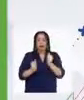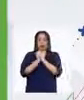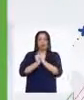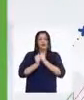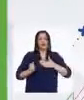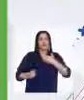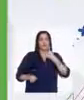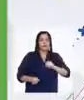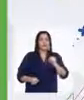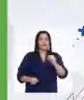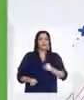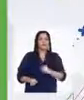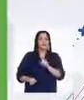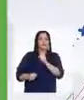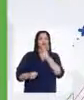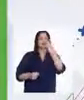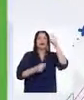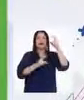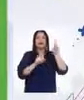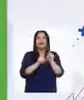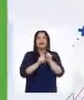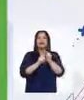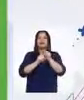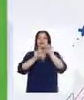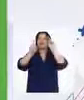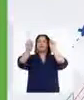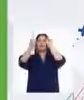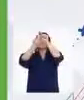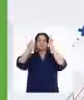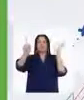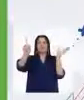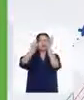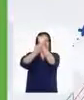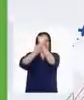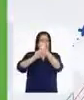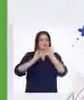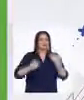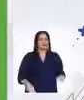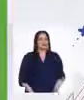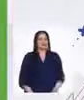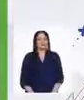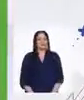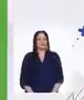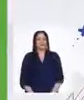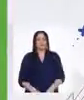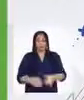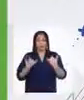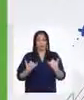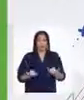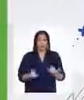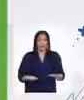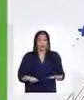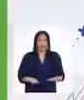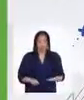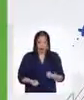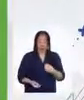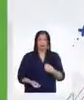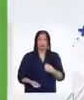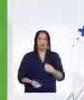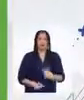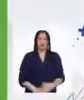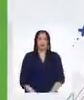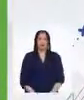hijas. Y también implica lograr retos y metas. actualmente yo